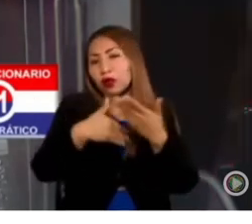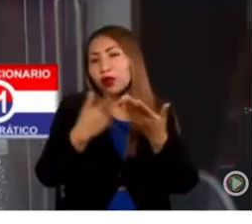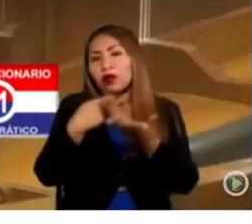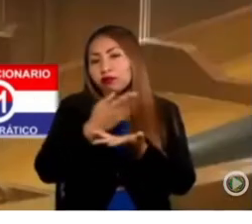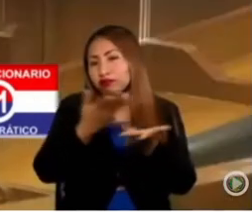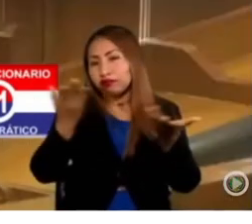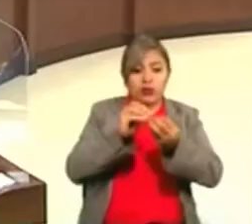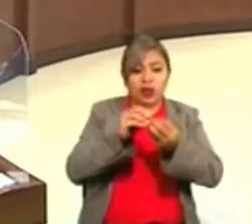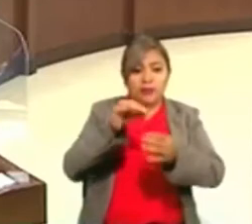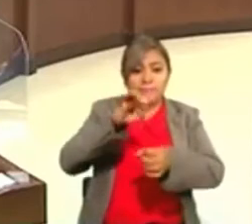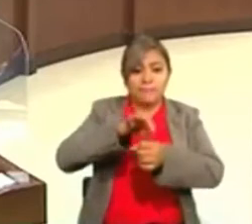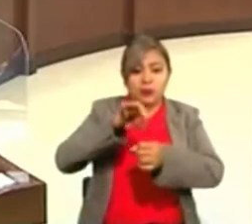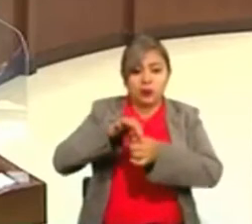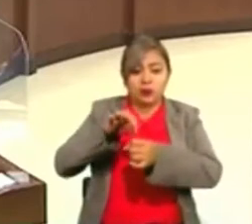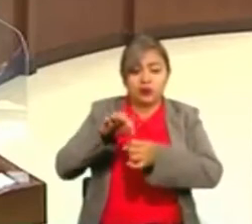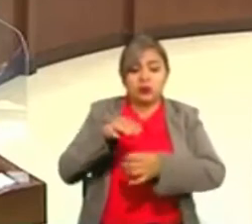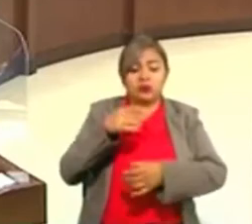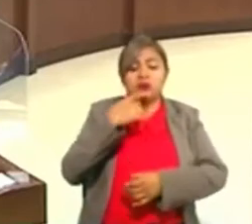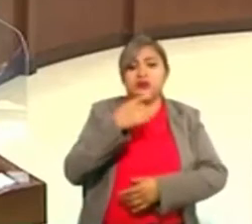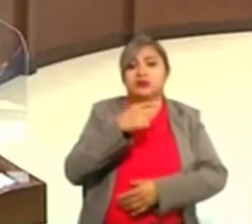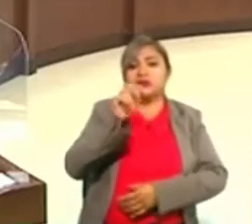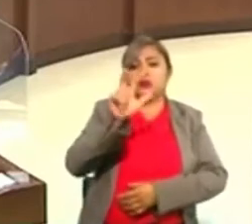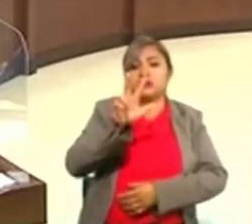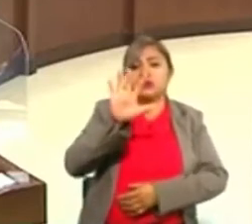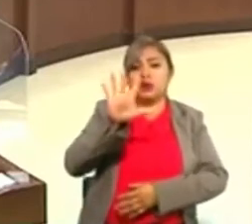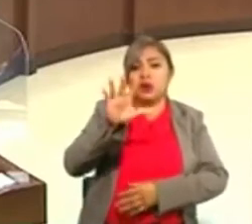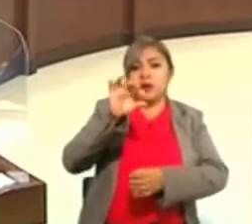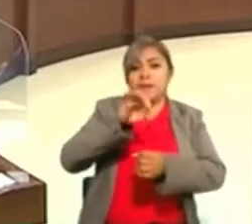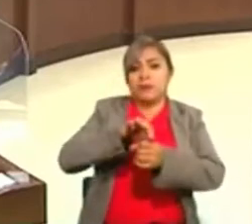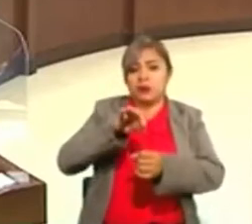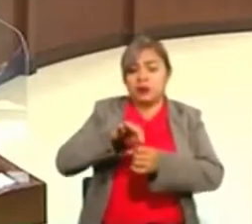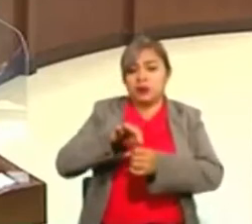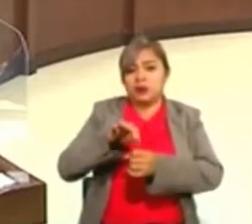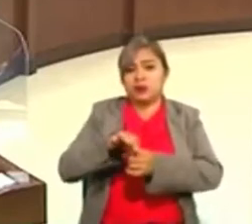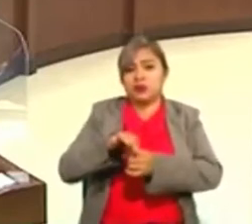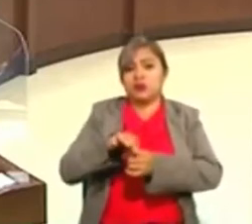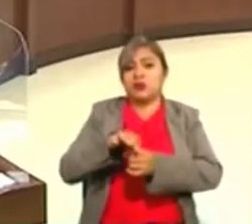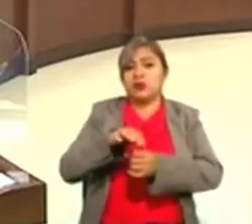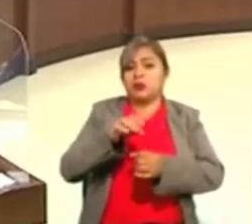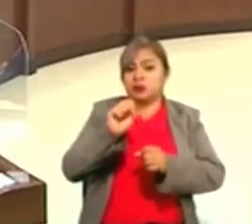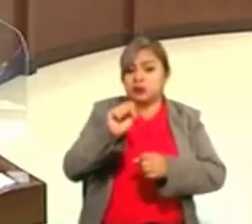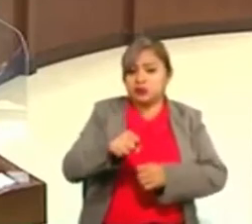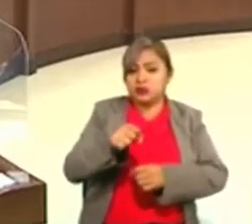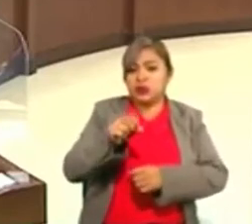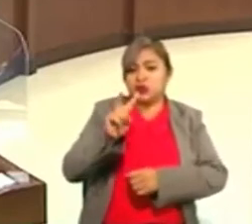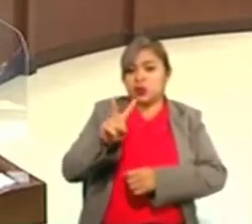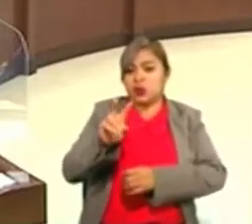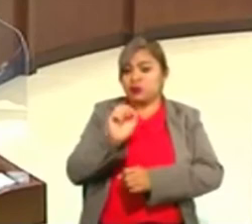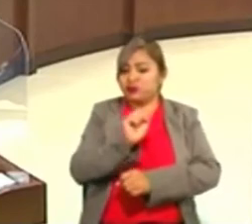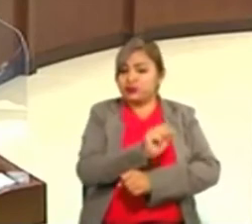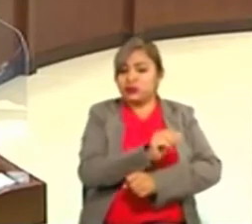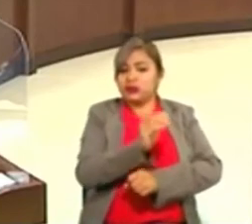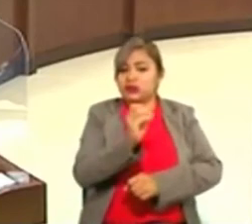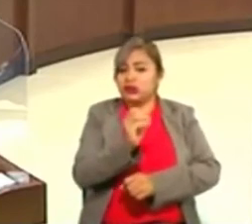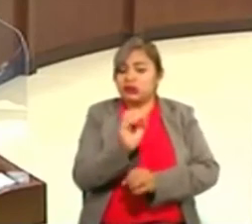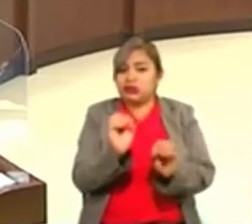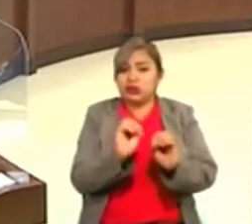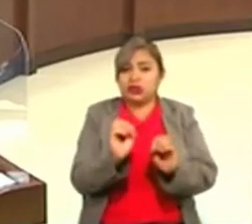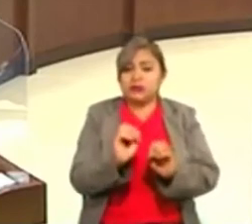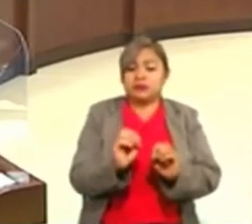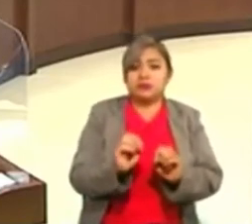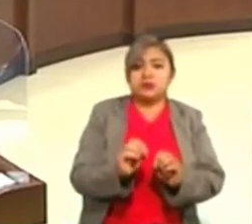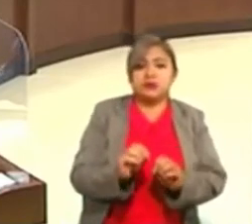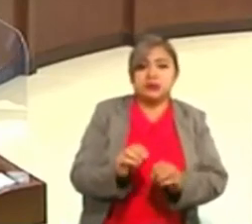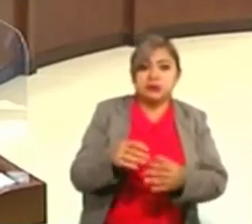país. Muchas gracias. 37 votos a favor, 2 votos en contra, 0 abstenciones.